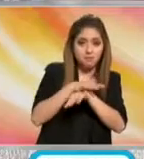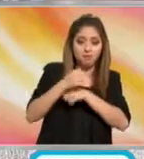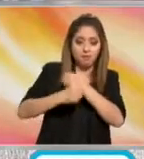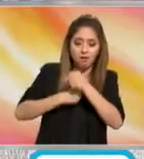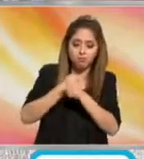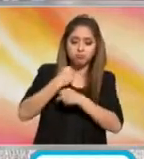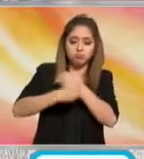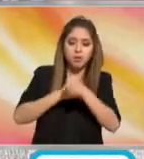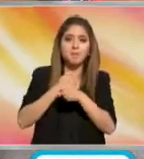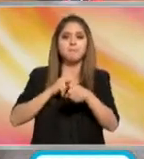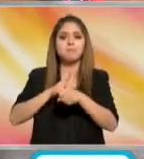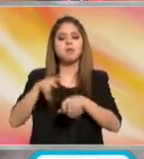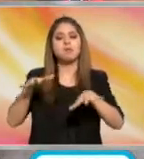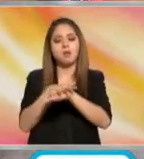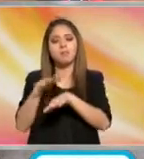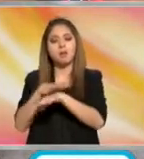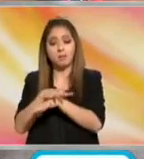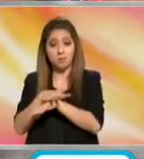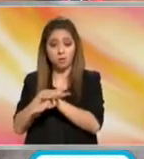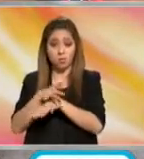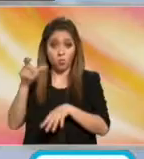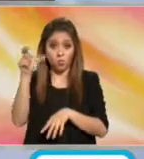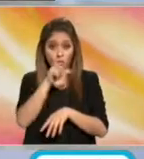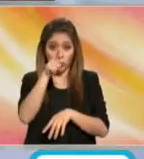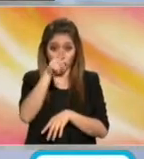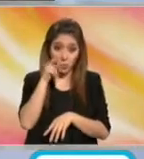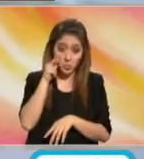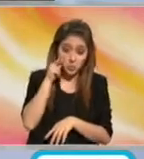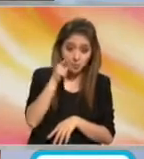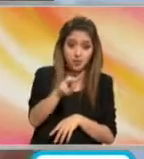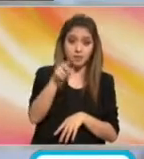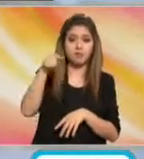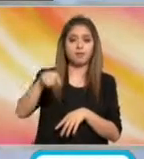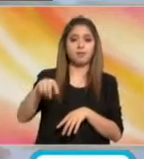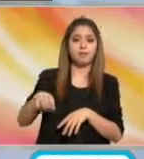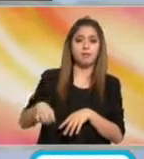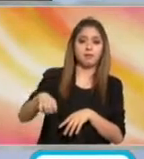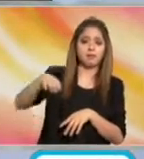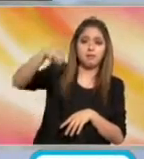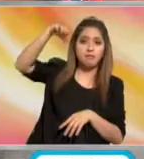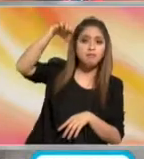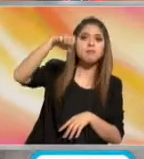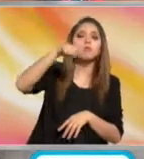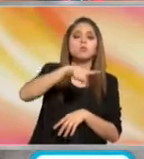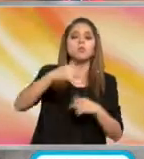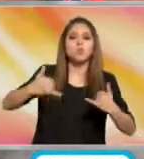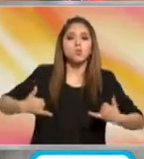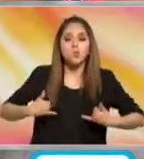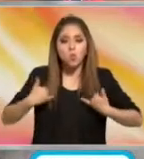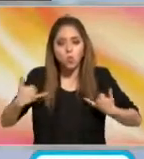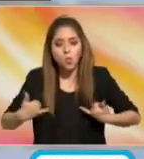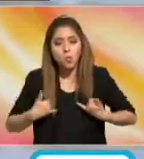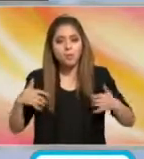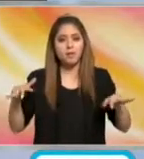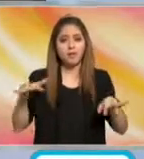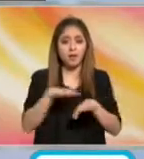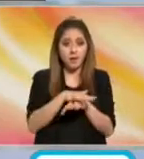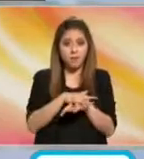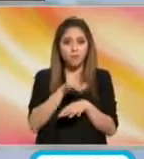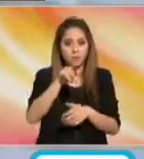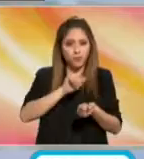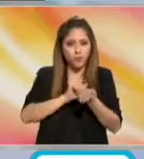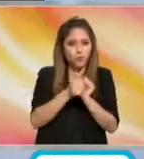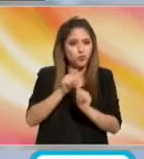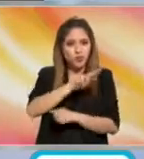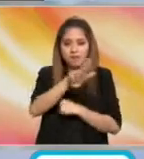pasando y esto se nota muchísimo más en la edad de la adolescencia, de la pubertad, donde tenemos muchas